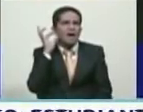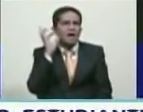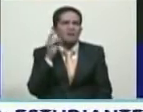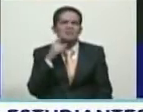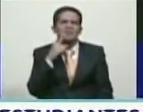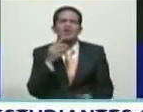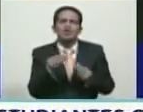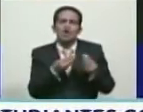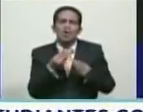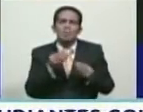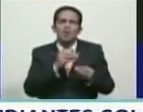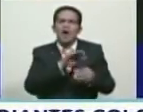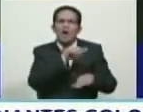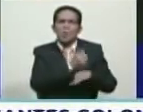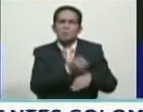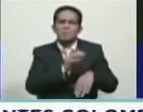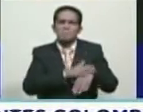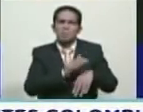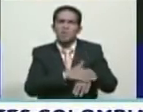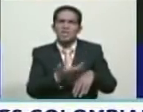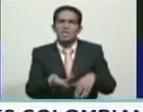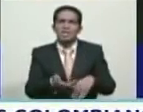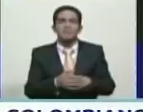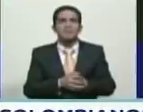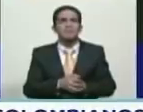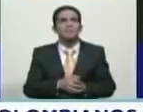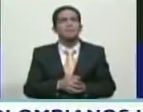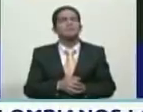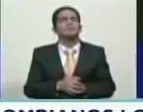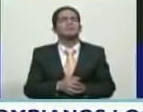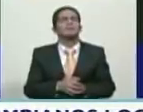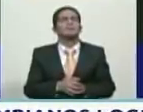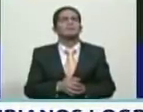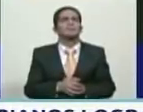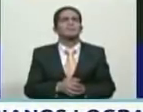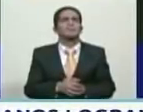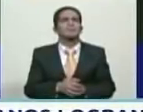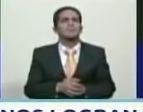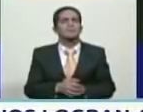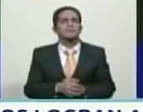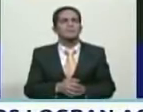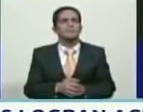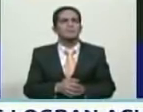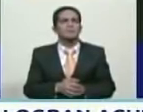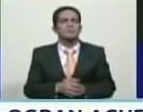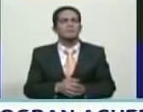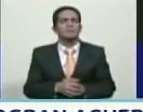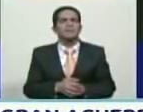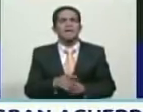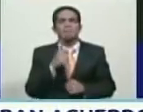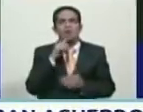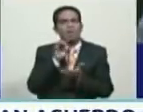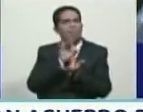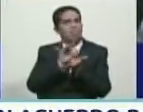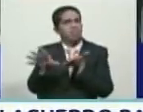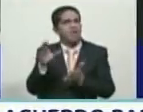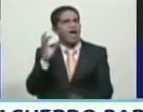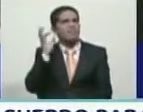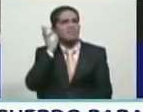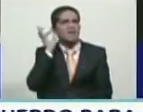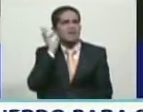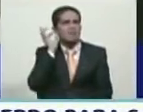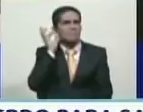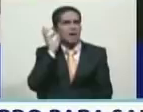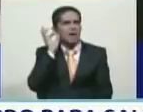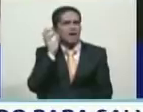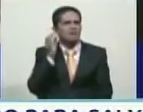hacen. The removal of Dilma from office, y su destitución ha